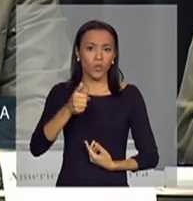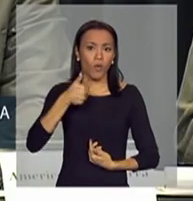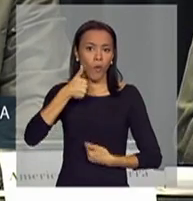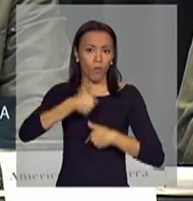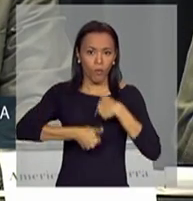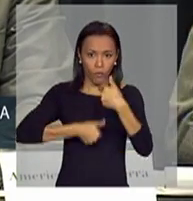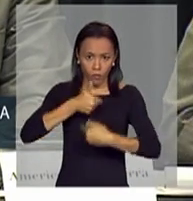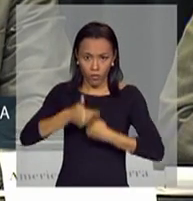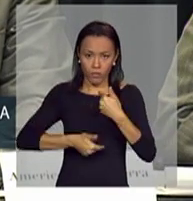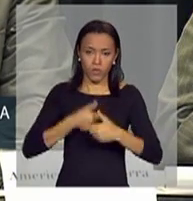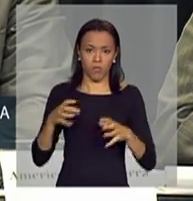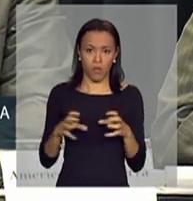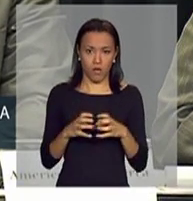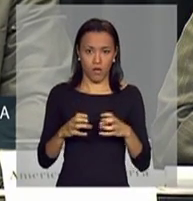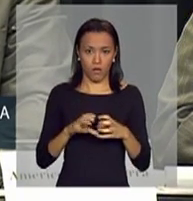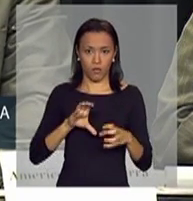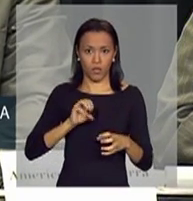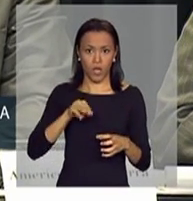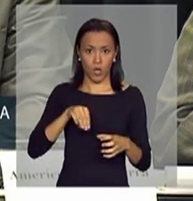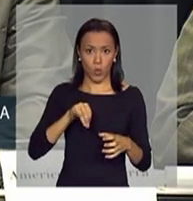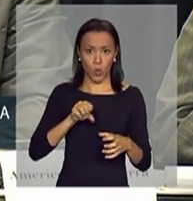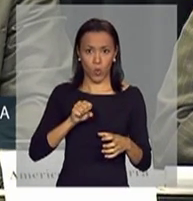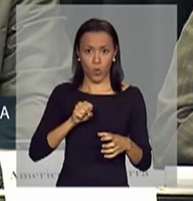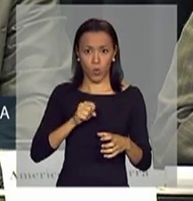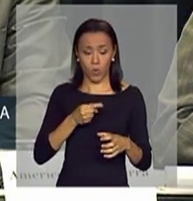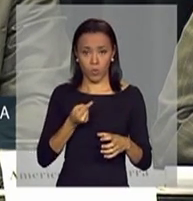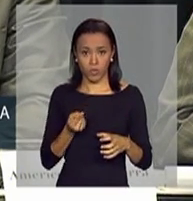la Comisión Nacional de la Verdad. Ya desde